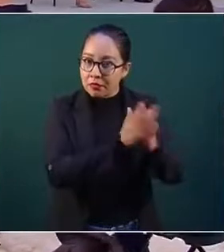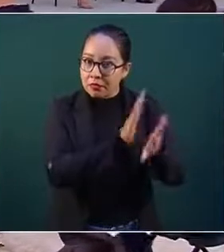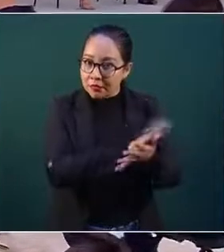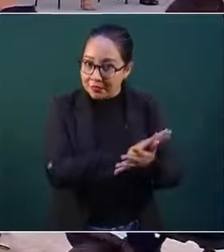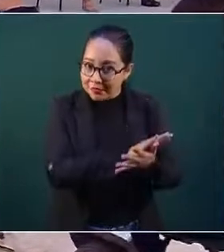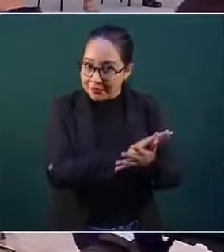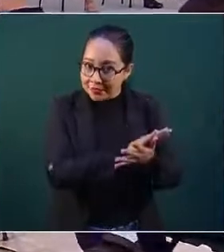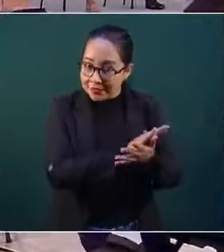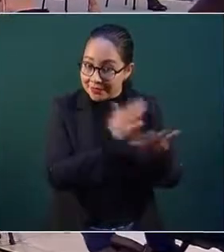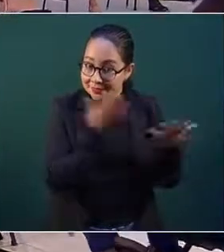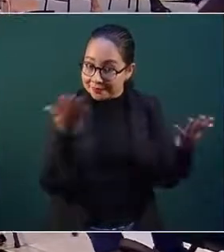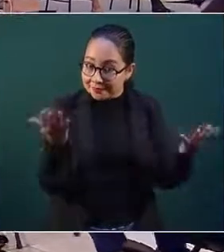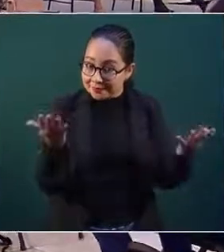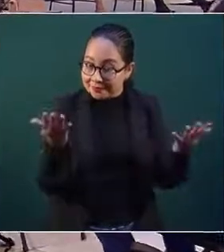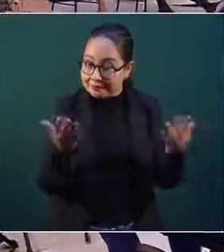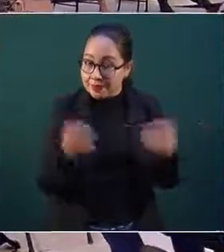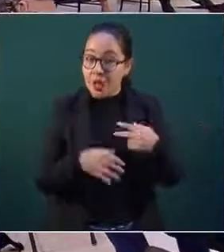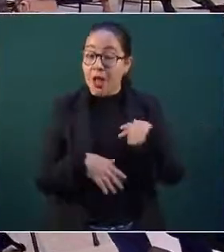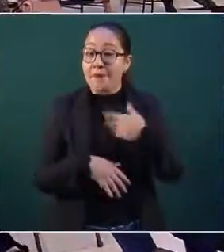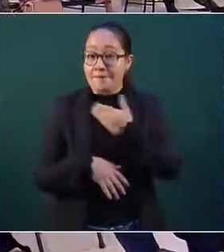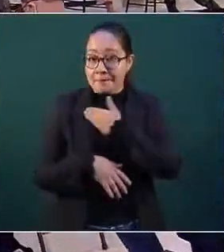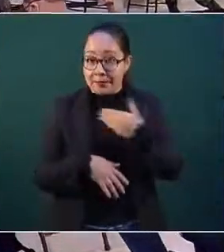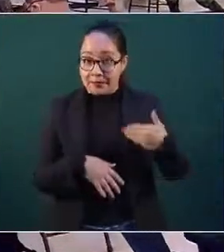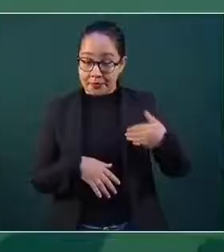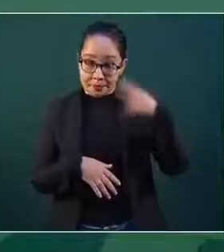¿Qué era lo que decía Porfirio?